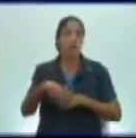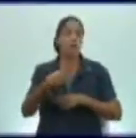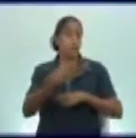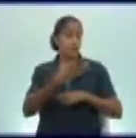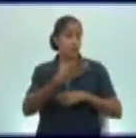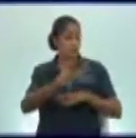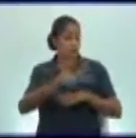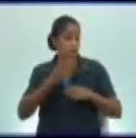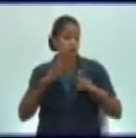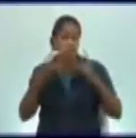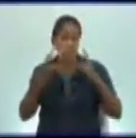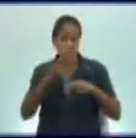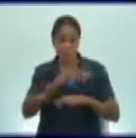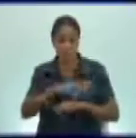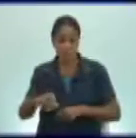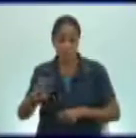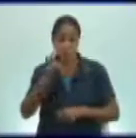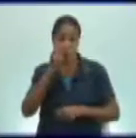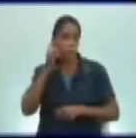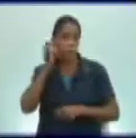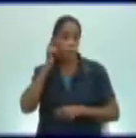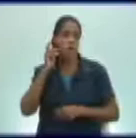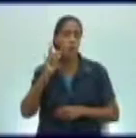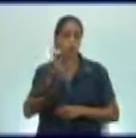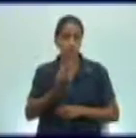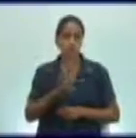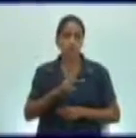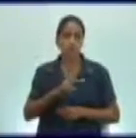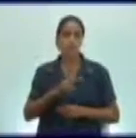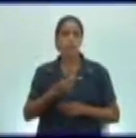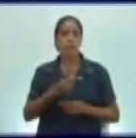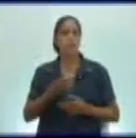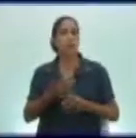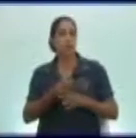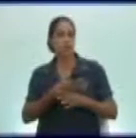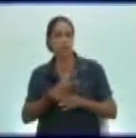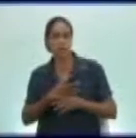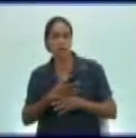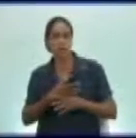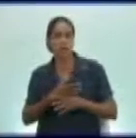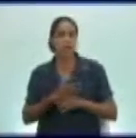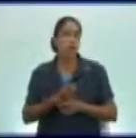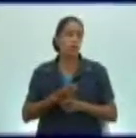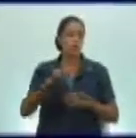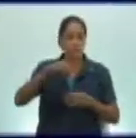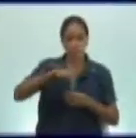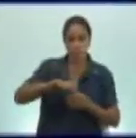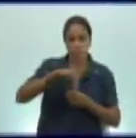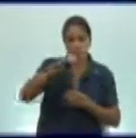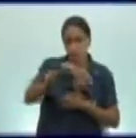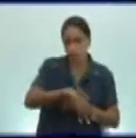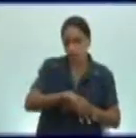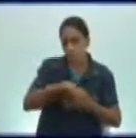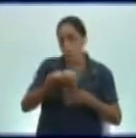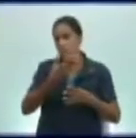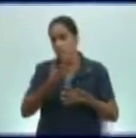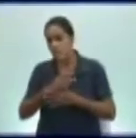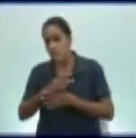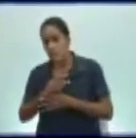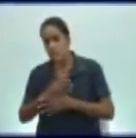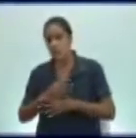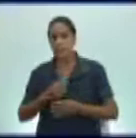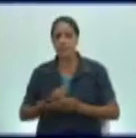decir que hay una hembra y un macho. Y la fecundación puede ser externa o interna, con fase larvaria o